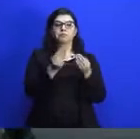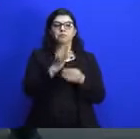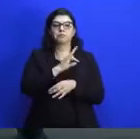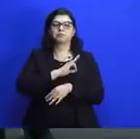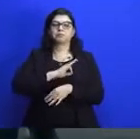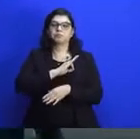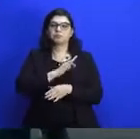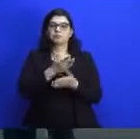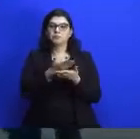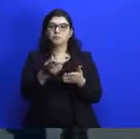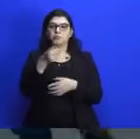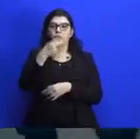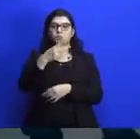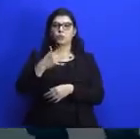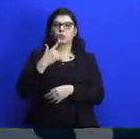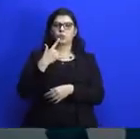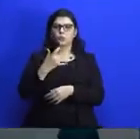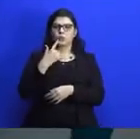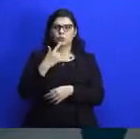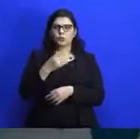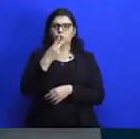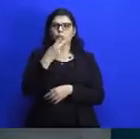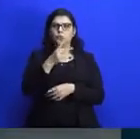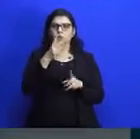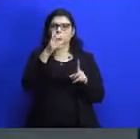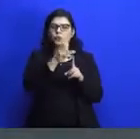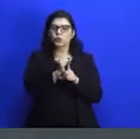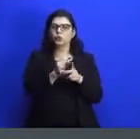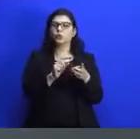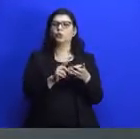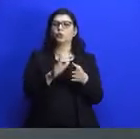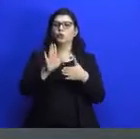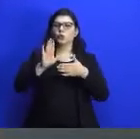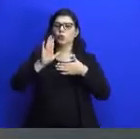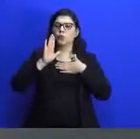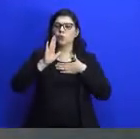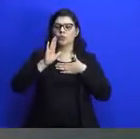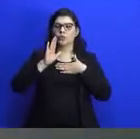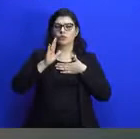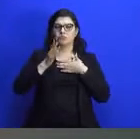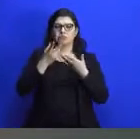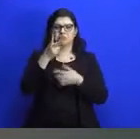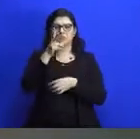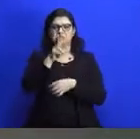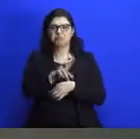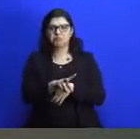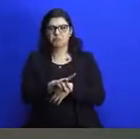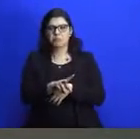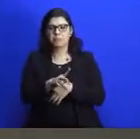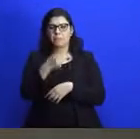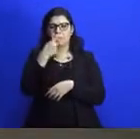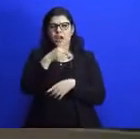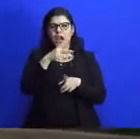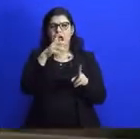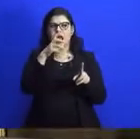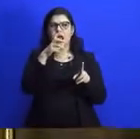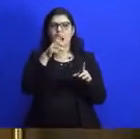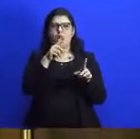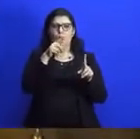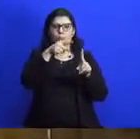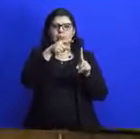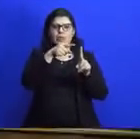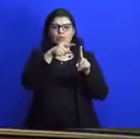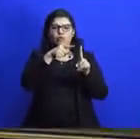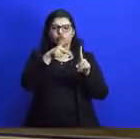por el esfuerzo, por los logros, por el compromiso para alcanzar nuestros objetivos que hemos fijado para